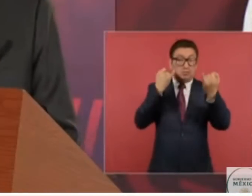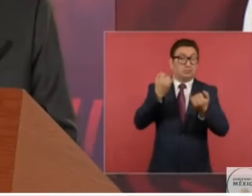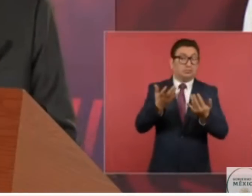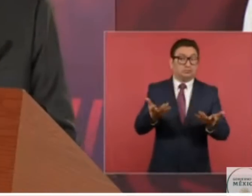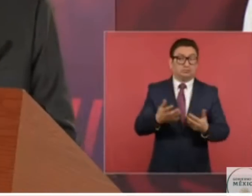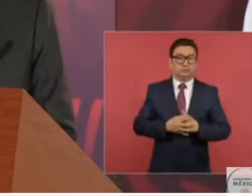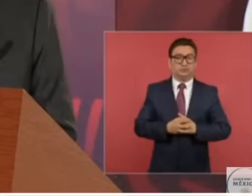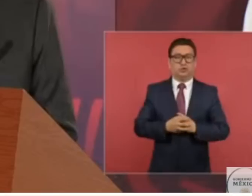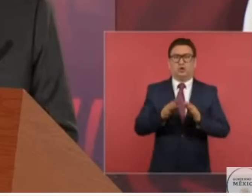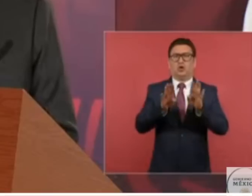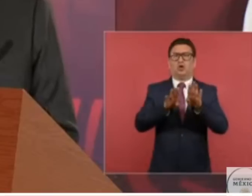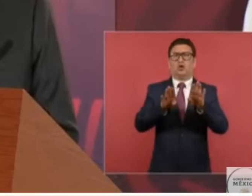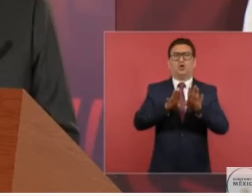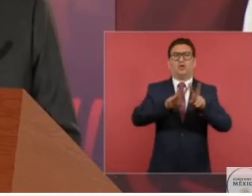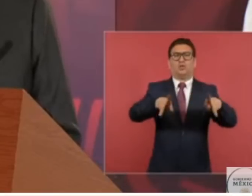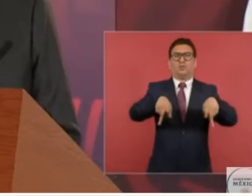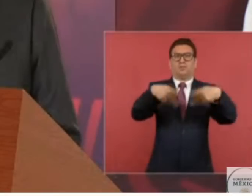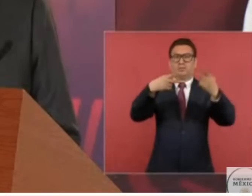con la venta del maíz.